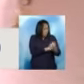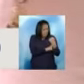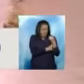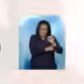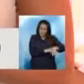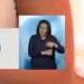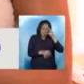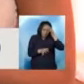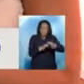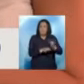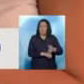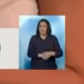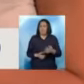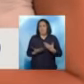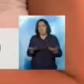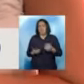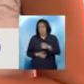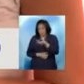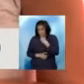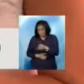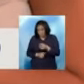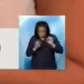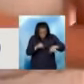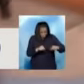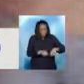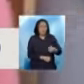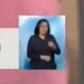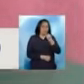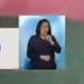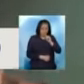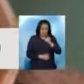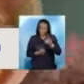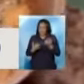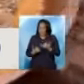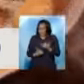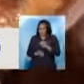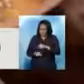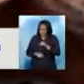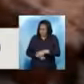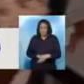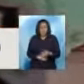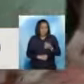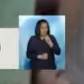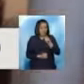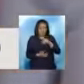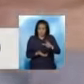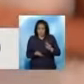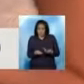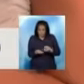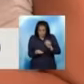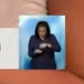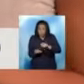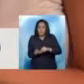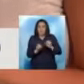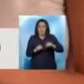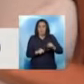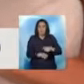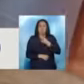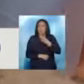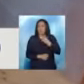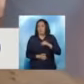mucha fe también. Pero me vas a comer. Te voy a comer tu pollo. Ahorita. Ahorita vamos a comer juntos. ¿Te sirvo? Me sirve, me